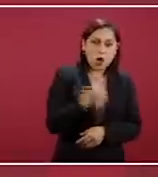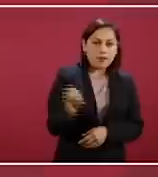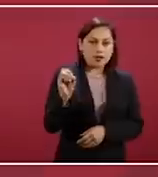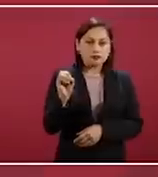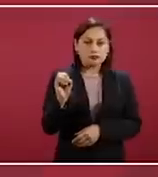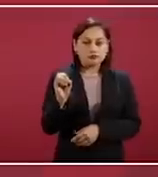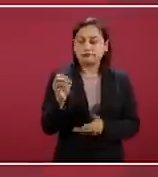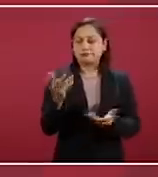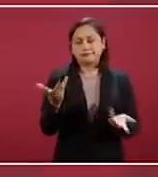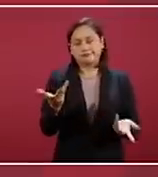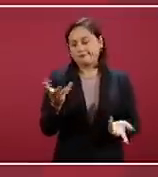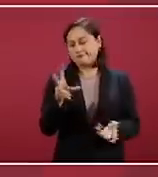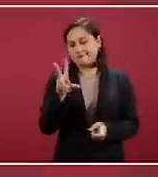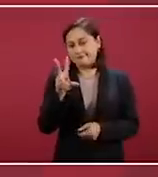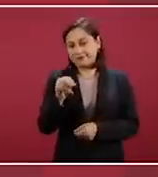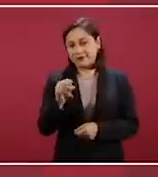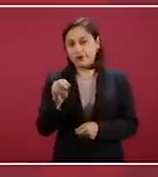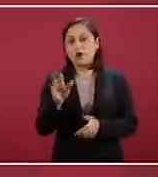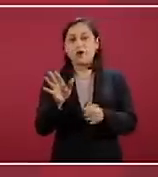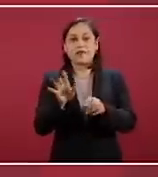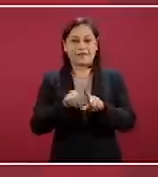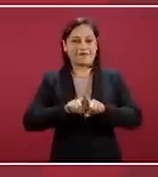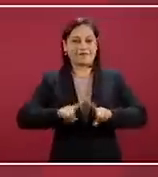decir, no son leyes,